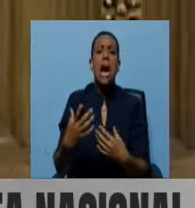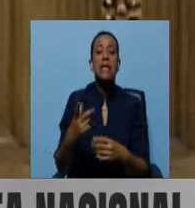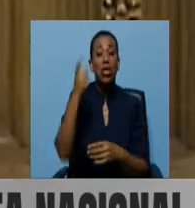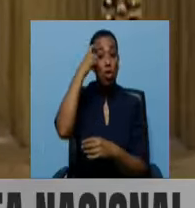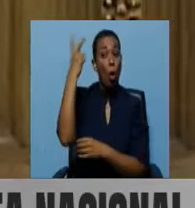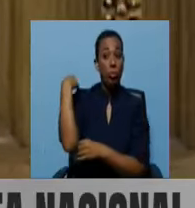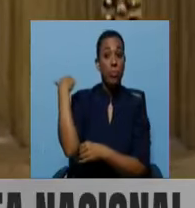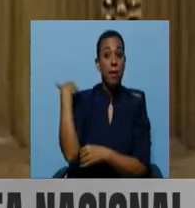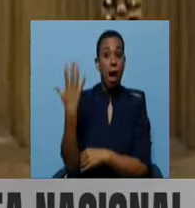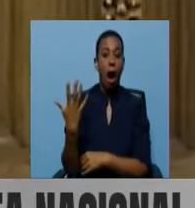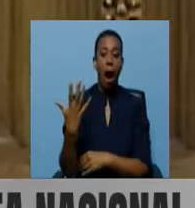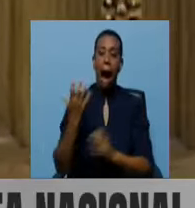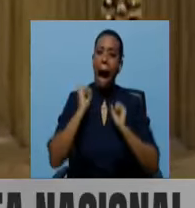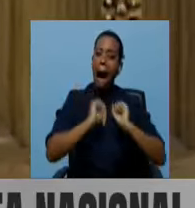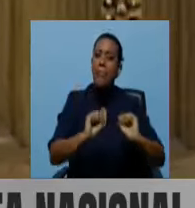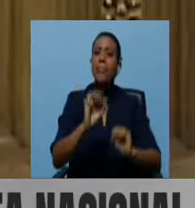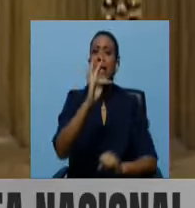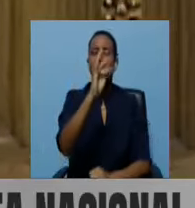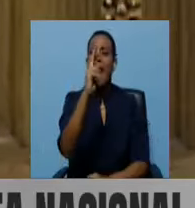días, antifascista,